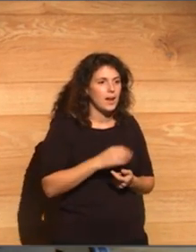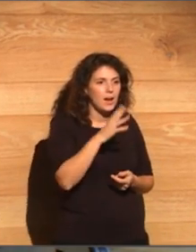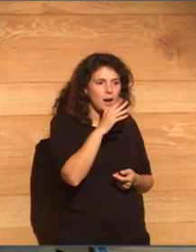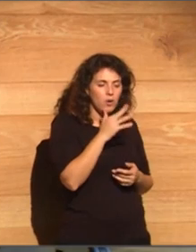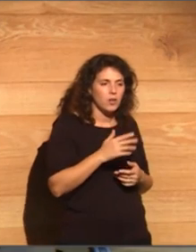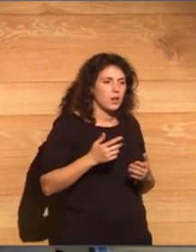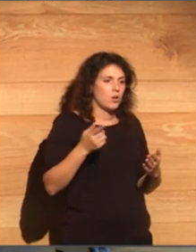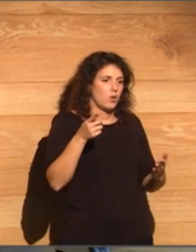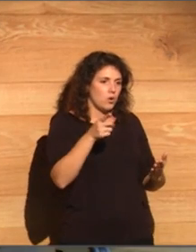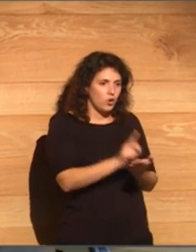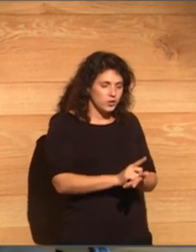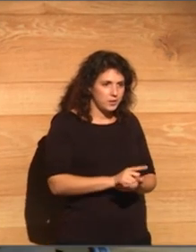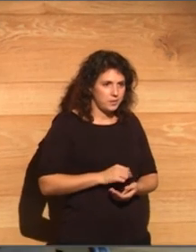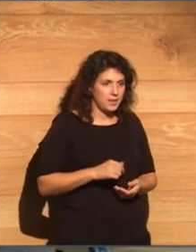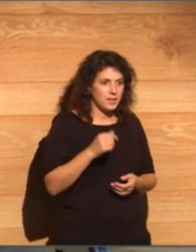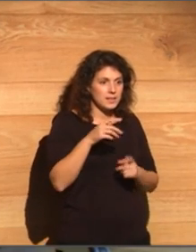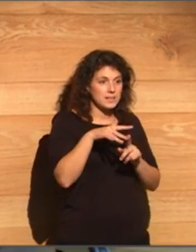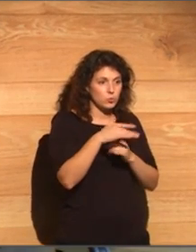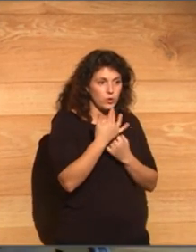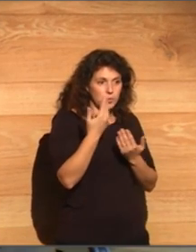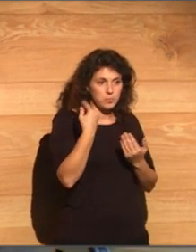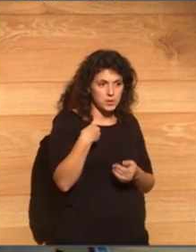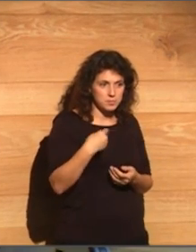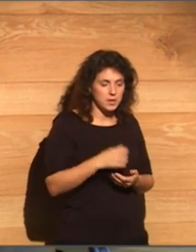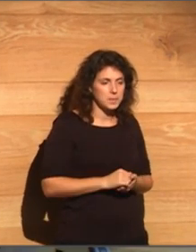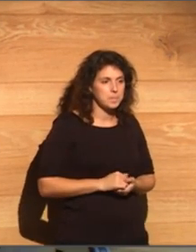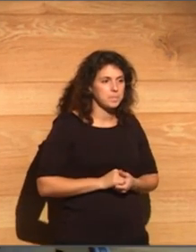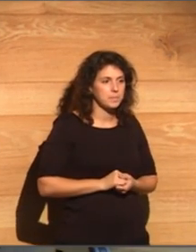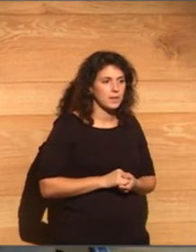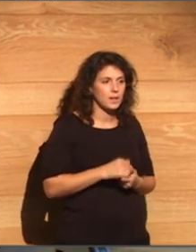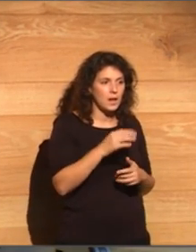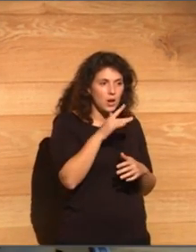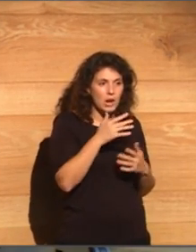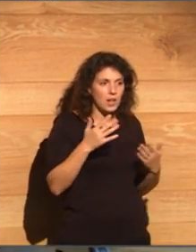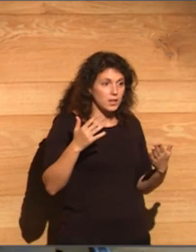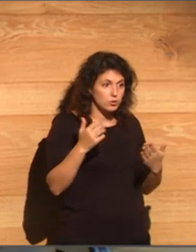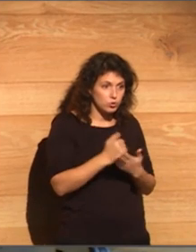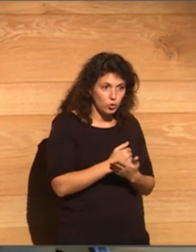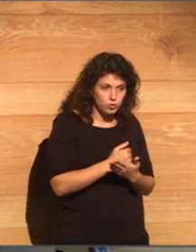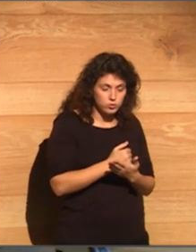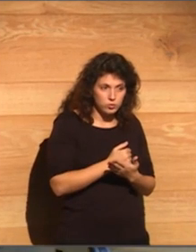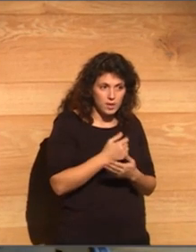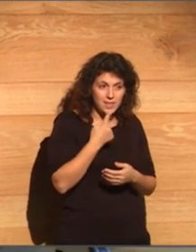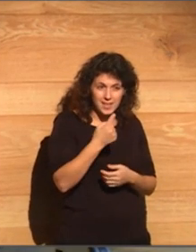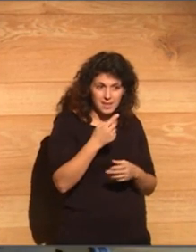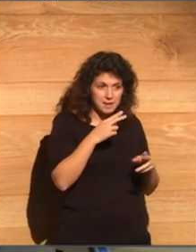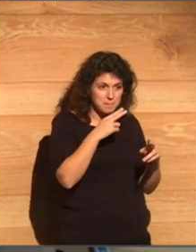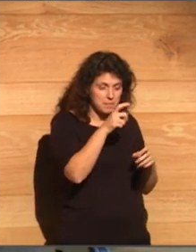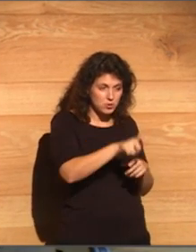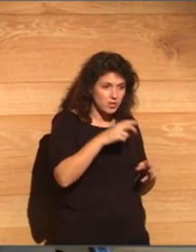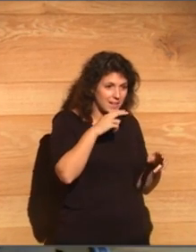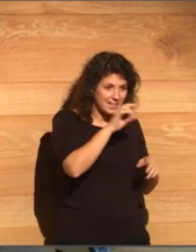cabeza una vez más. En este caso, son todos los... No, nunca menciona quiénes son. habla como